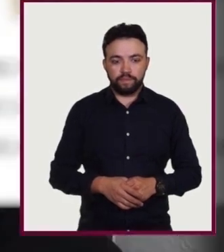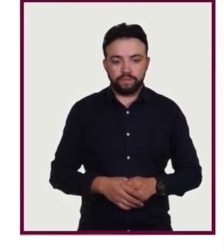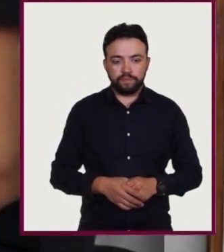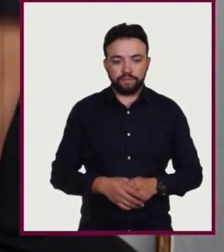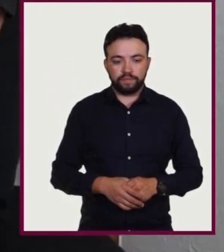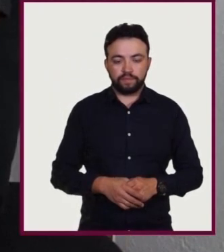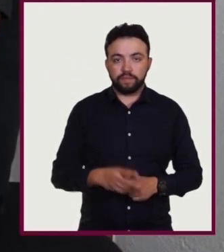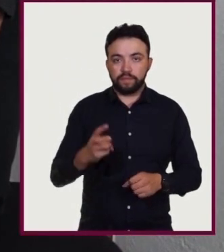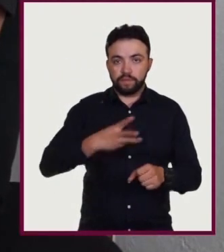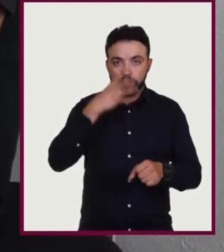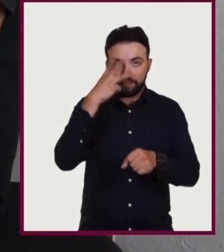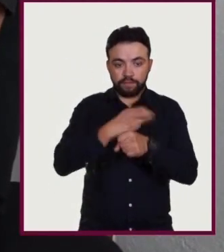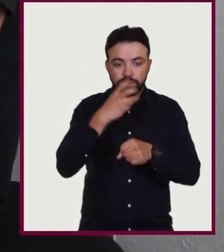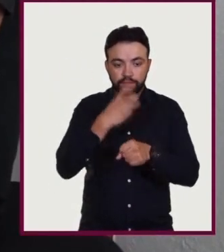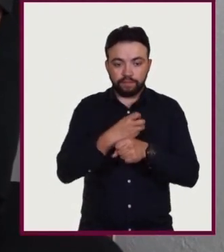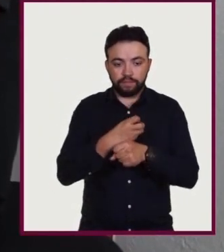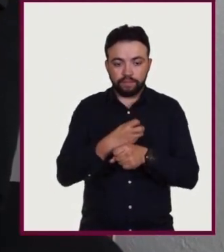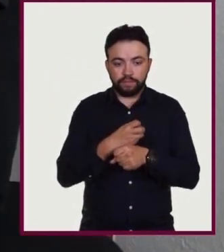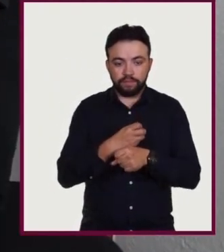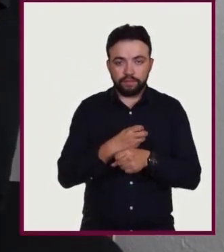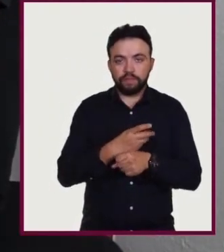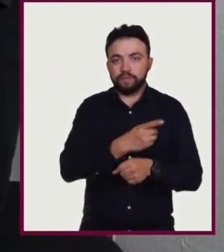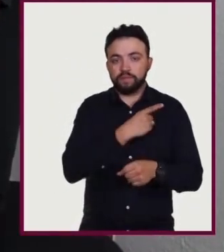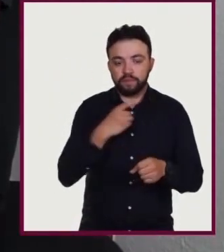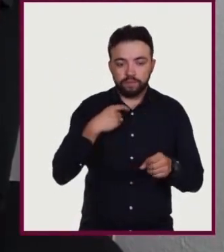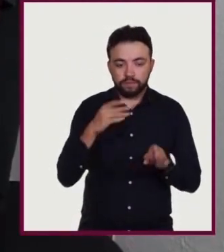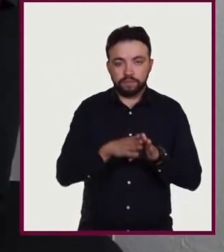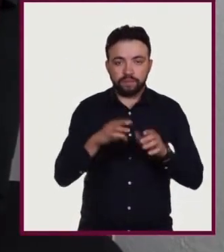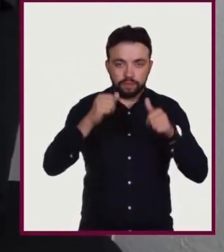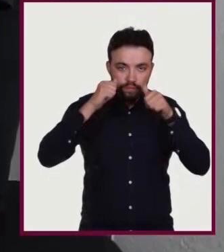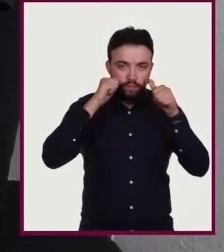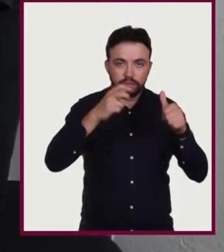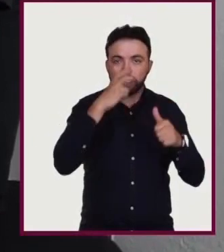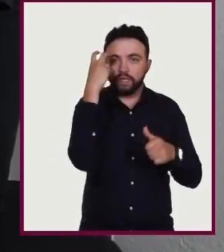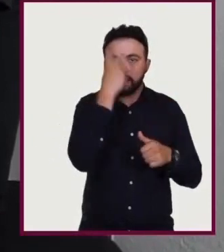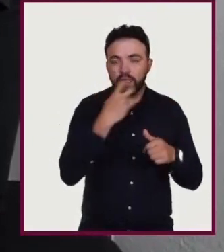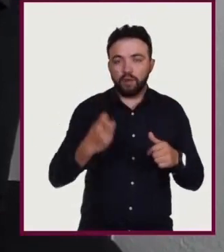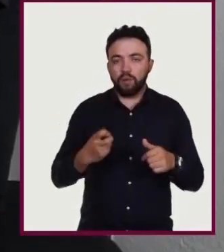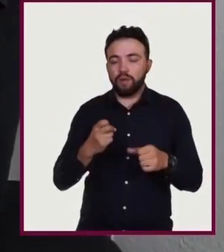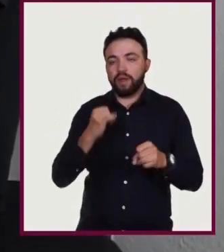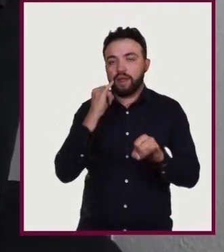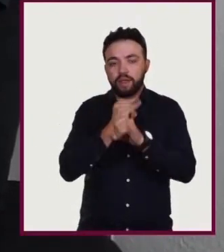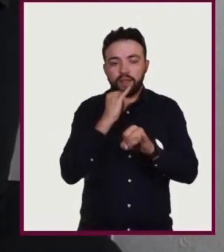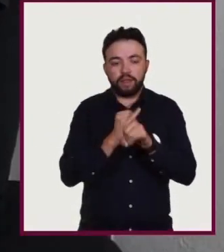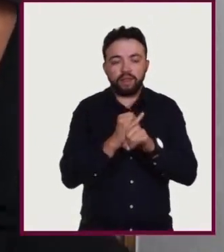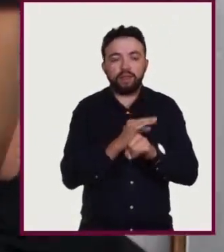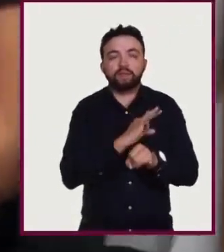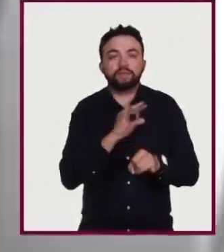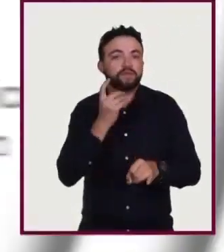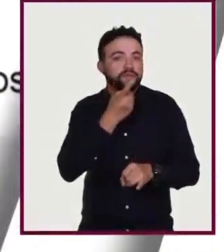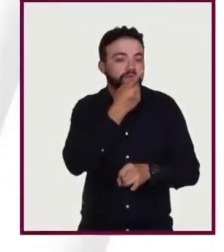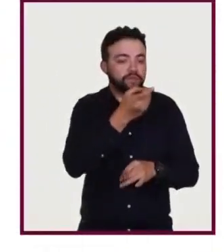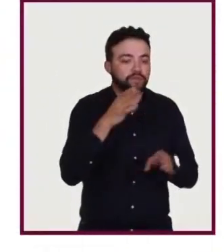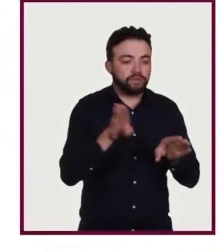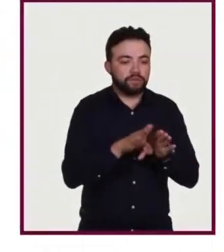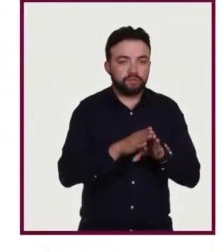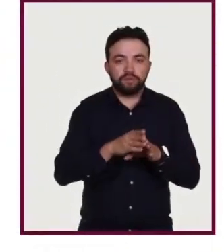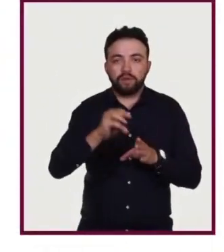Y el tercer proceso es estar al tanto de los lenguajes de Internet, que podríamos decir los memes de